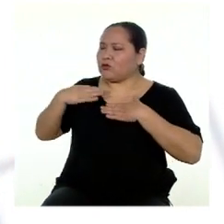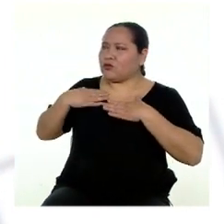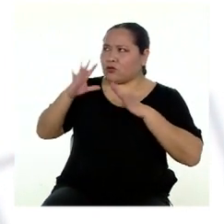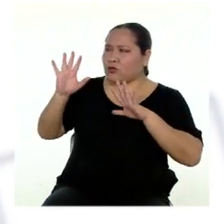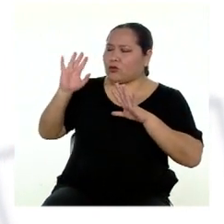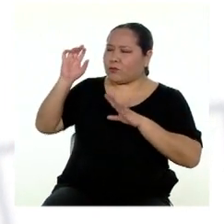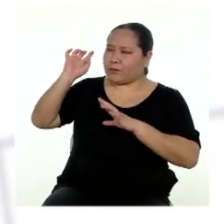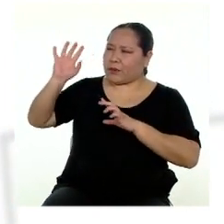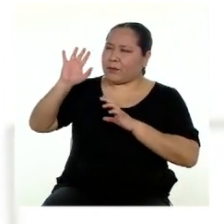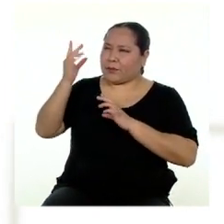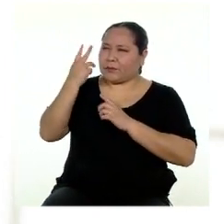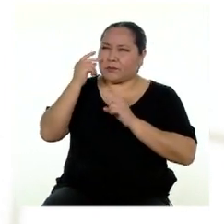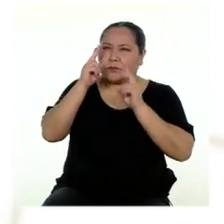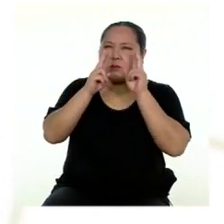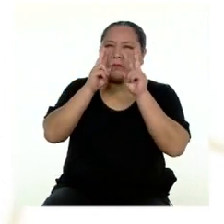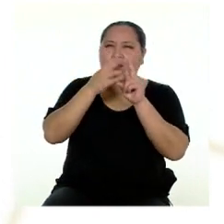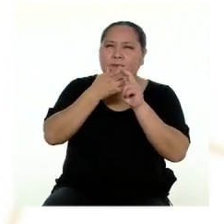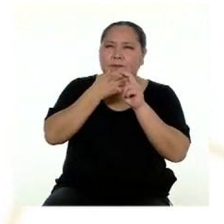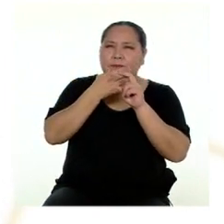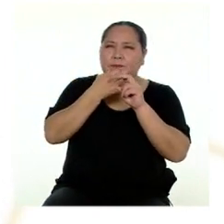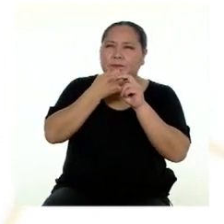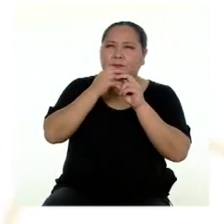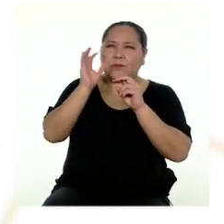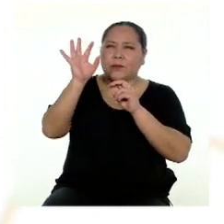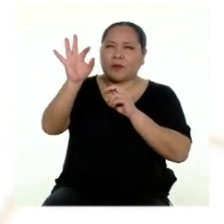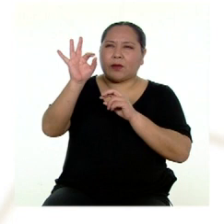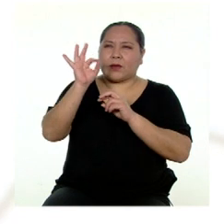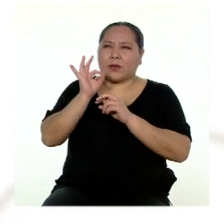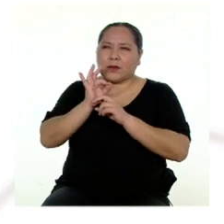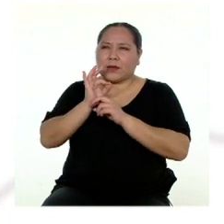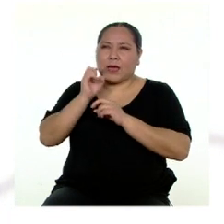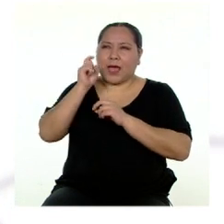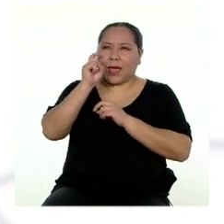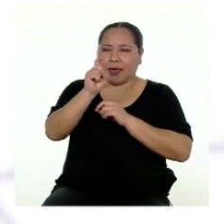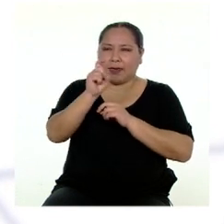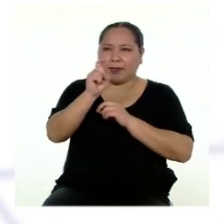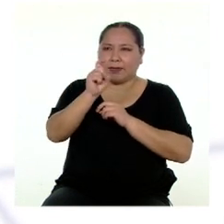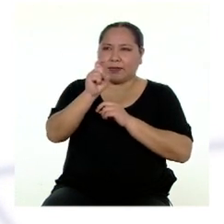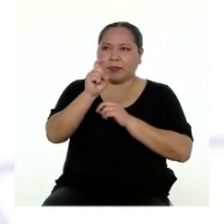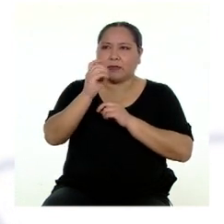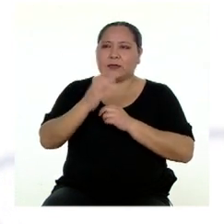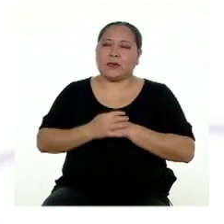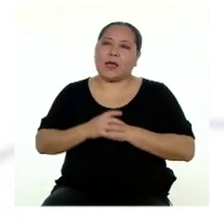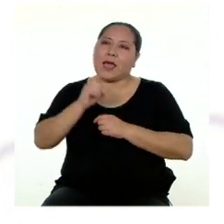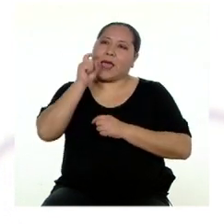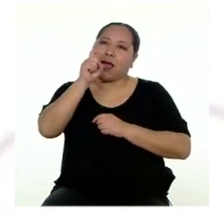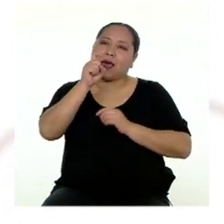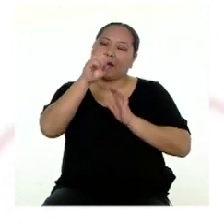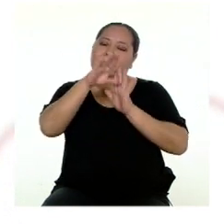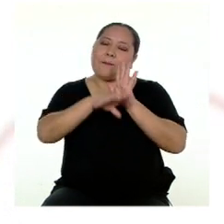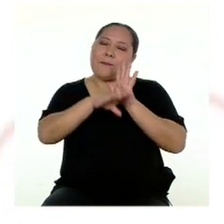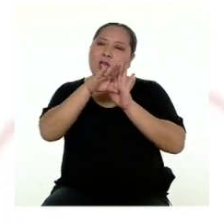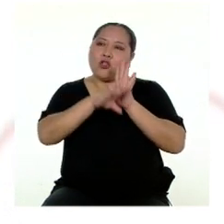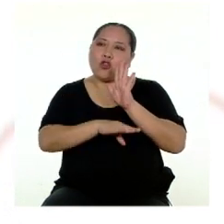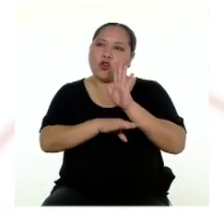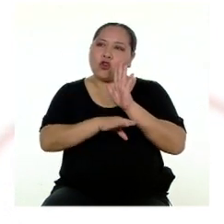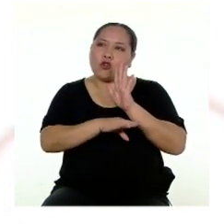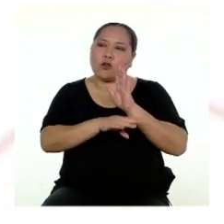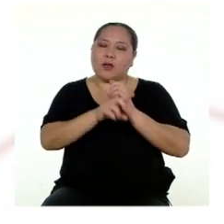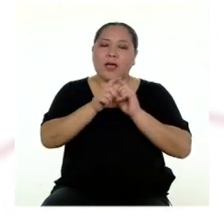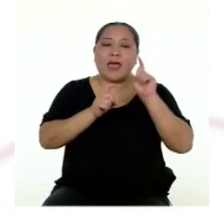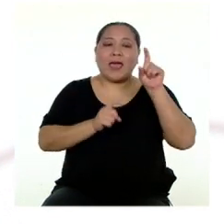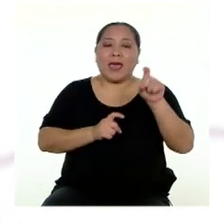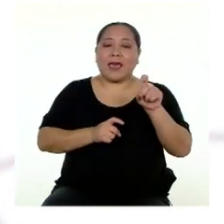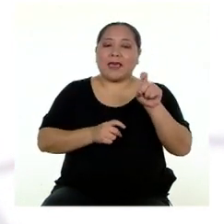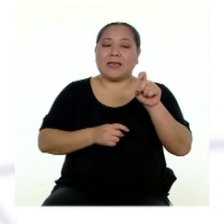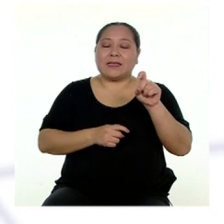solo deme un segundo. Si tomamos la celda X, podría decir que es menor a la celda que dice 2x